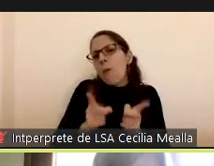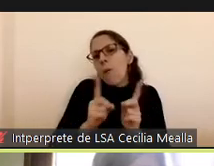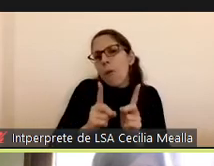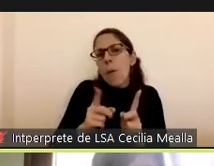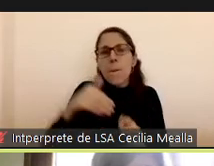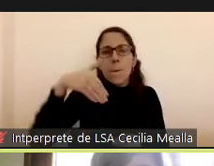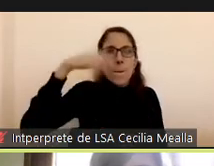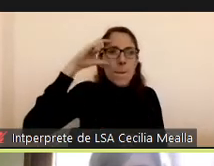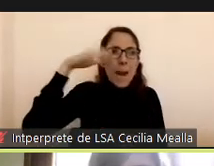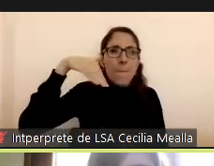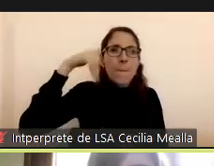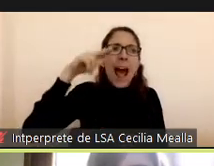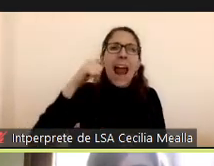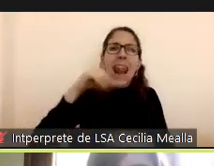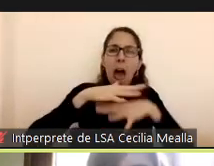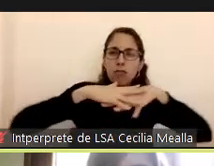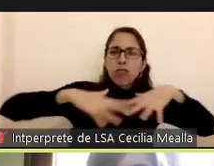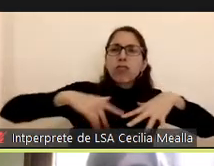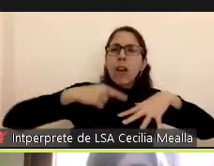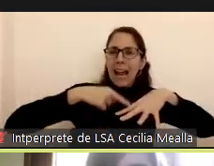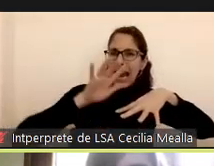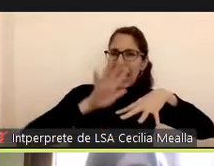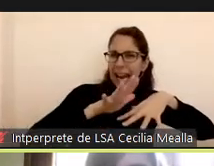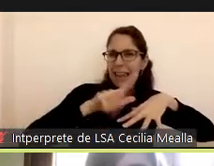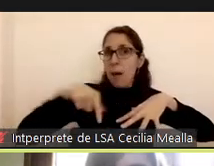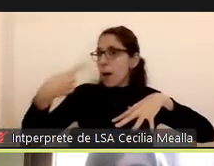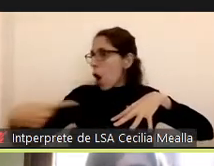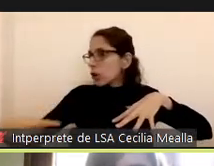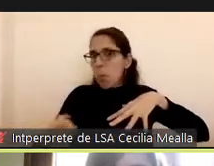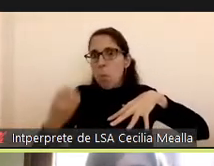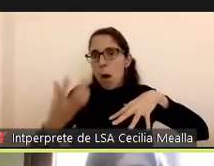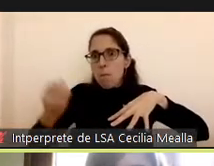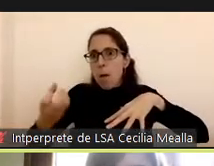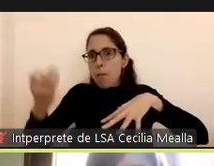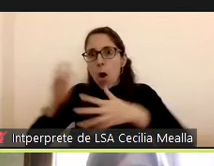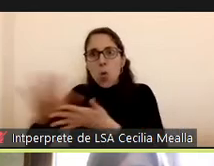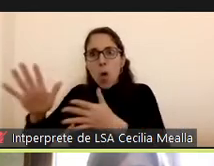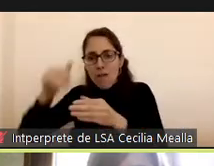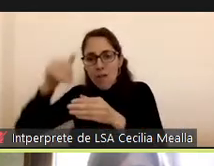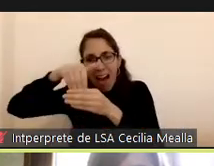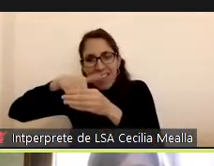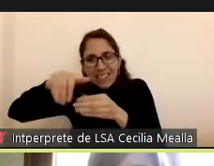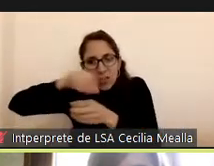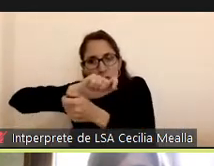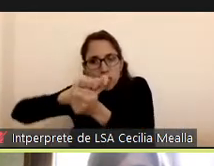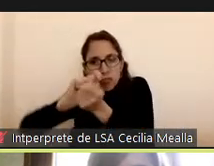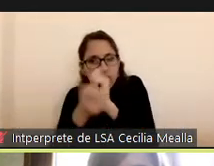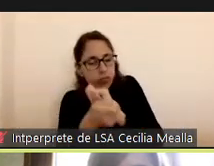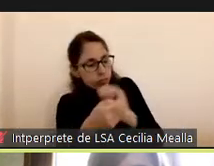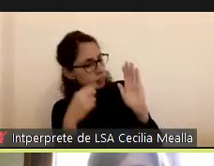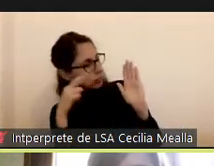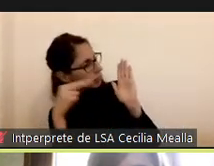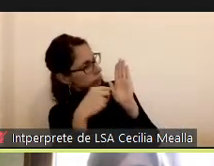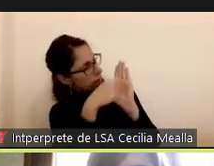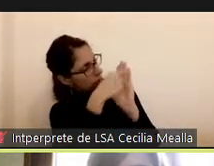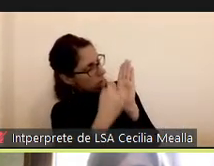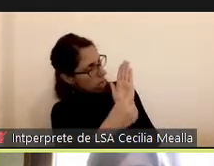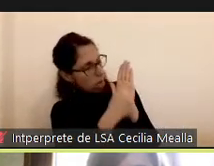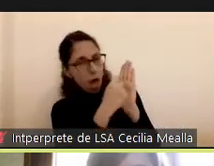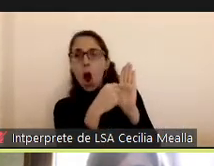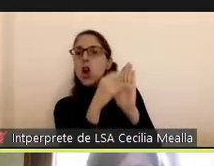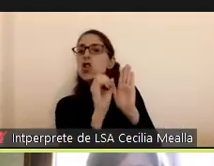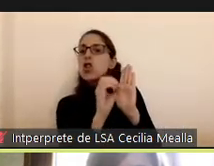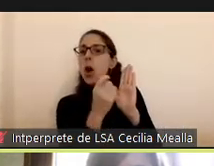después aparecen otras estructuras. Y esas estructuras tienen otros nombres, por eso es que se les pide, digamos, que identifiquen de afuera